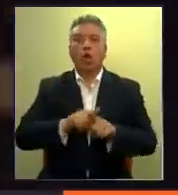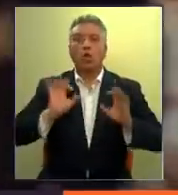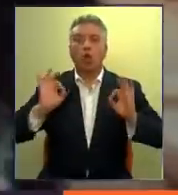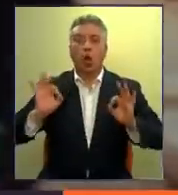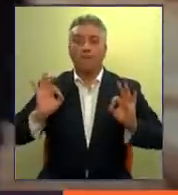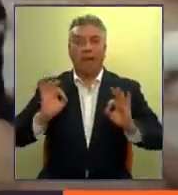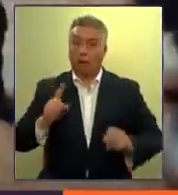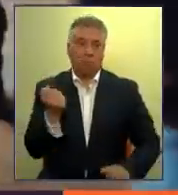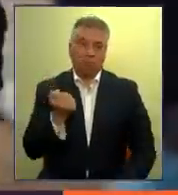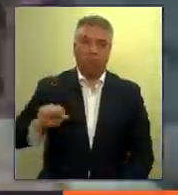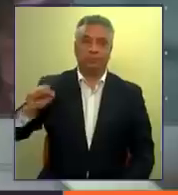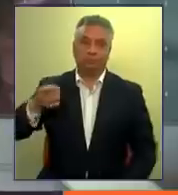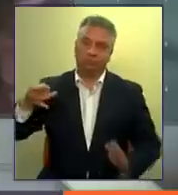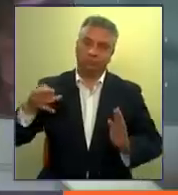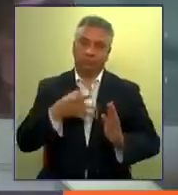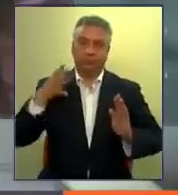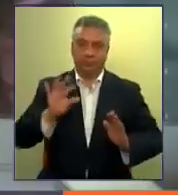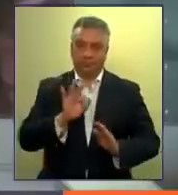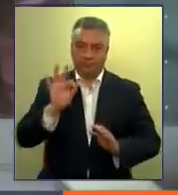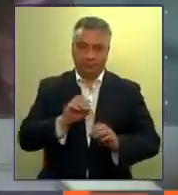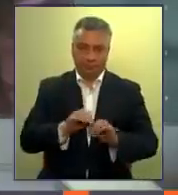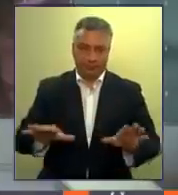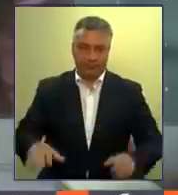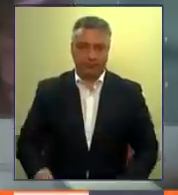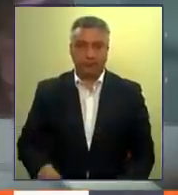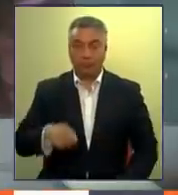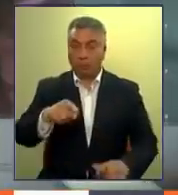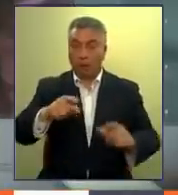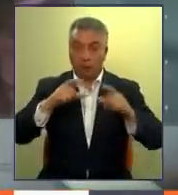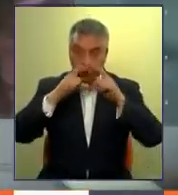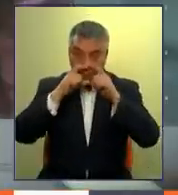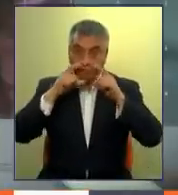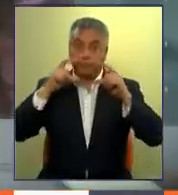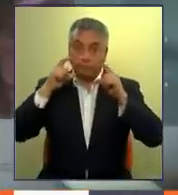Y usar mascarilla tiene otros efectos positivos.